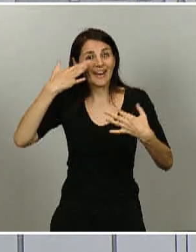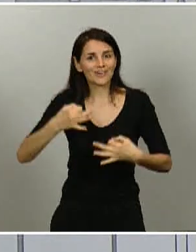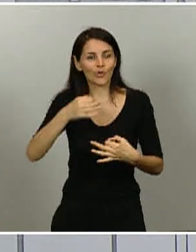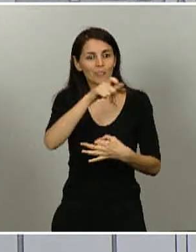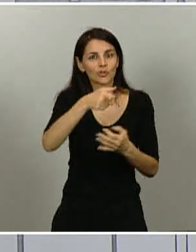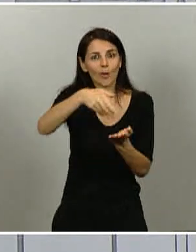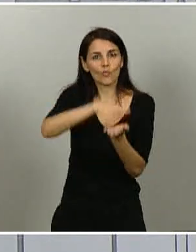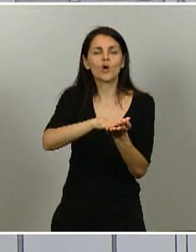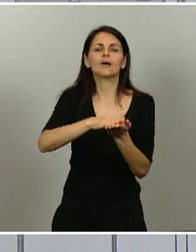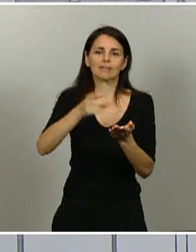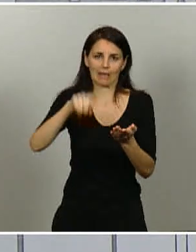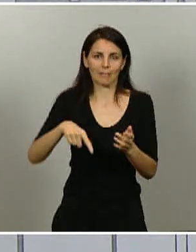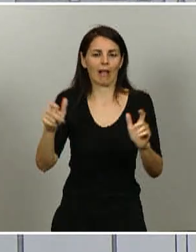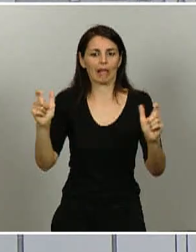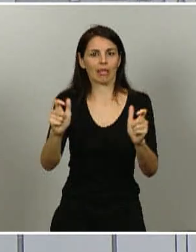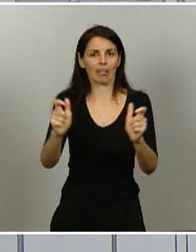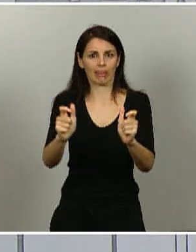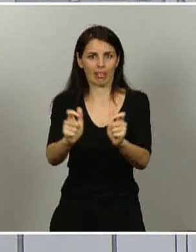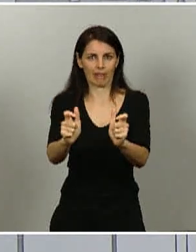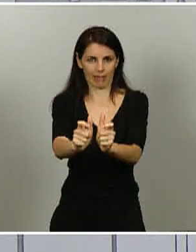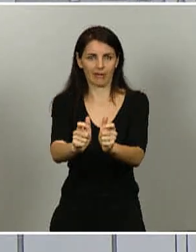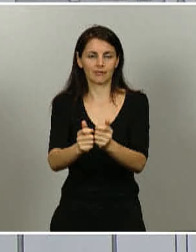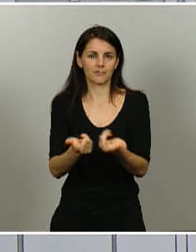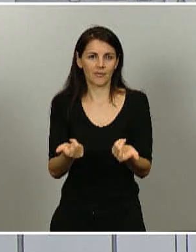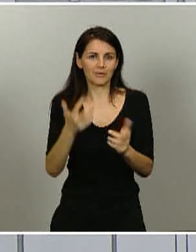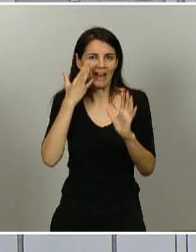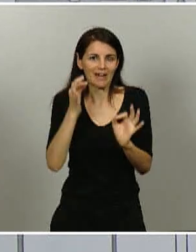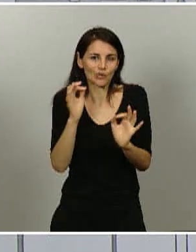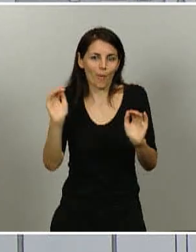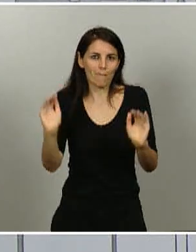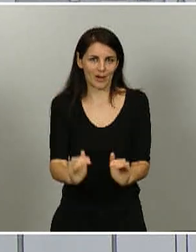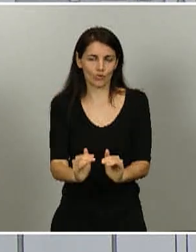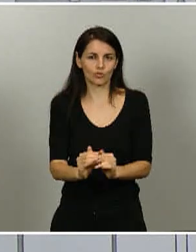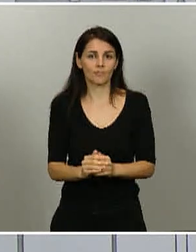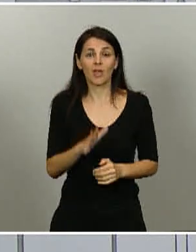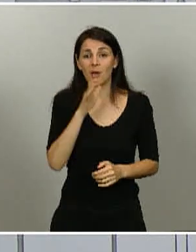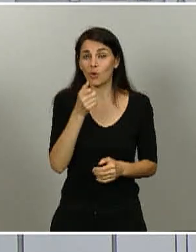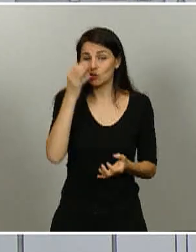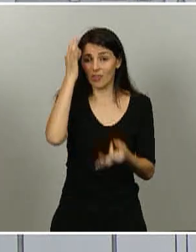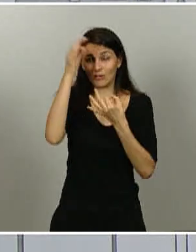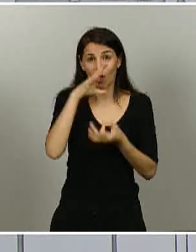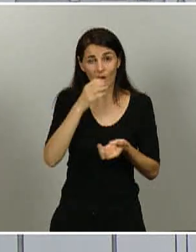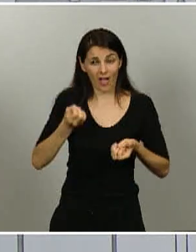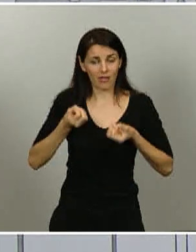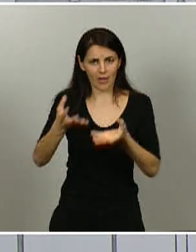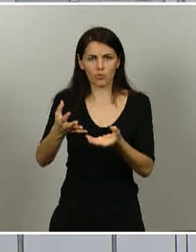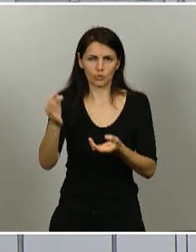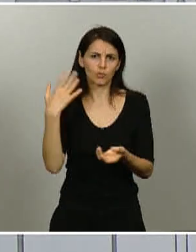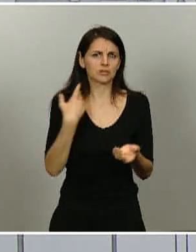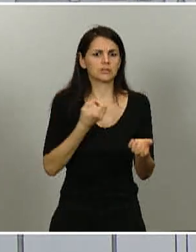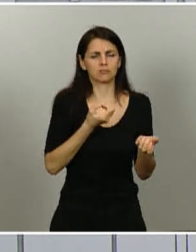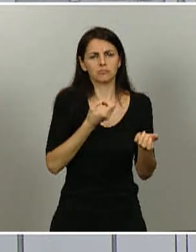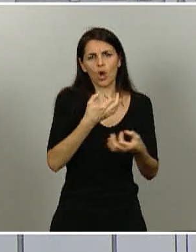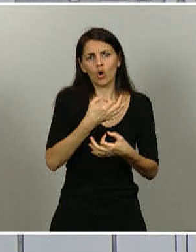estamos observando son, en principio, coherentes con todo el resto de la información. De todas formas, sí que lamento la confusión